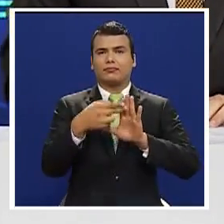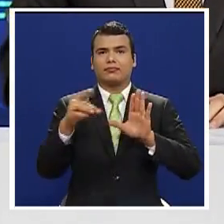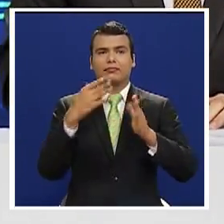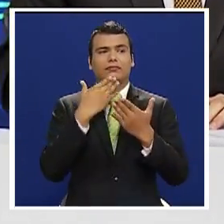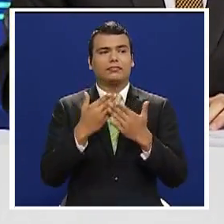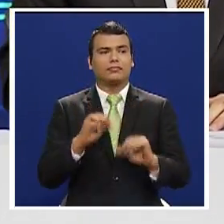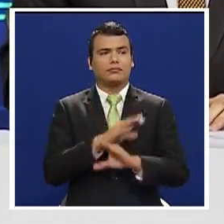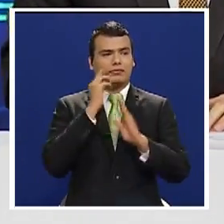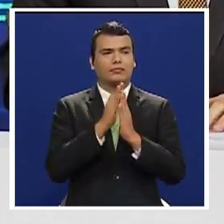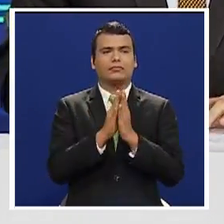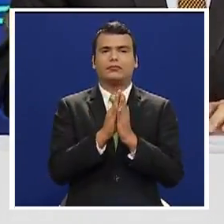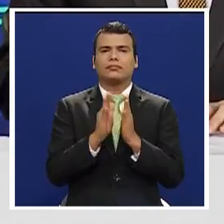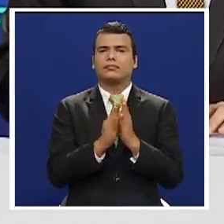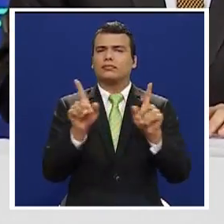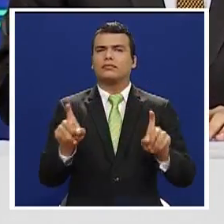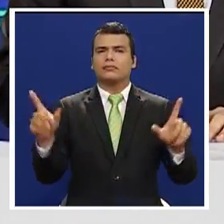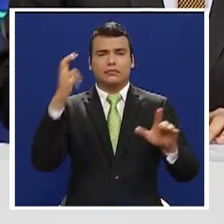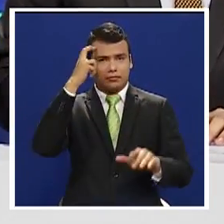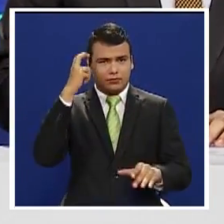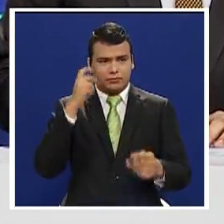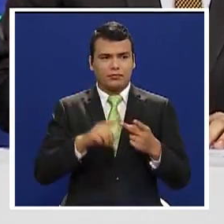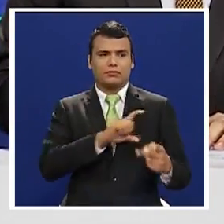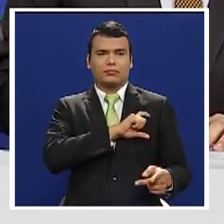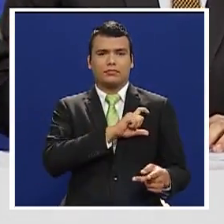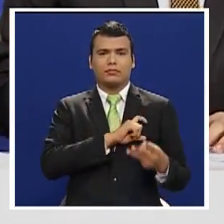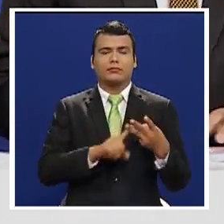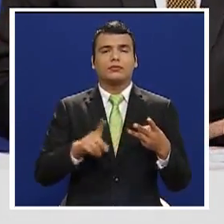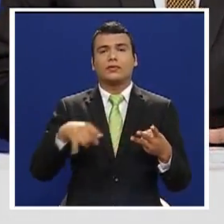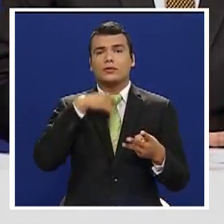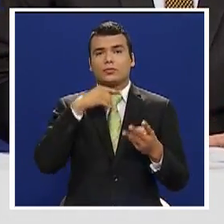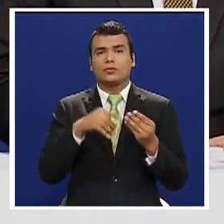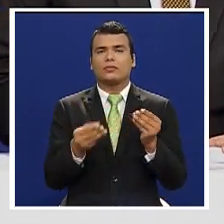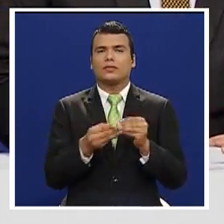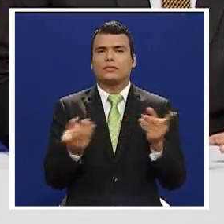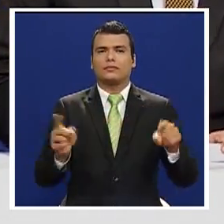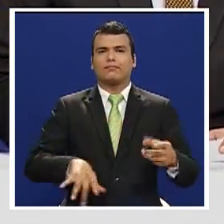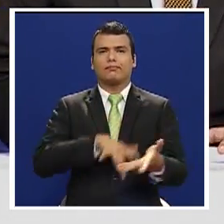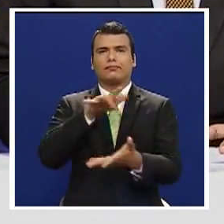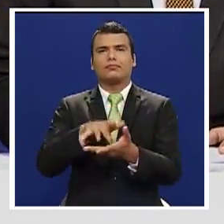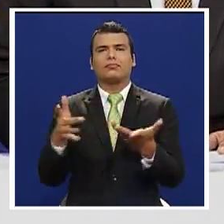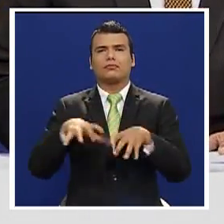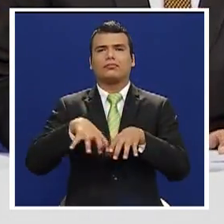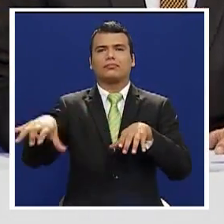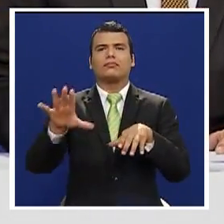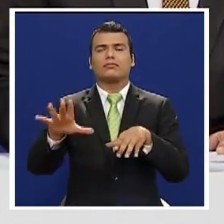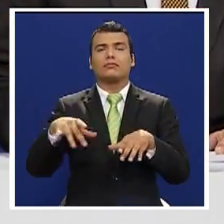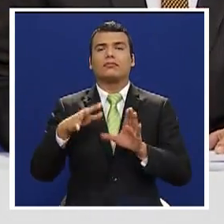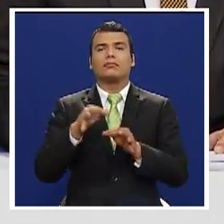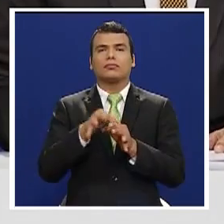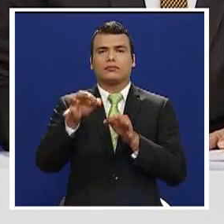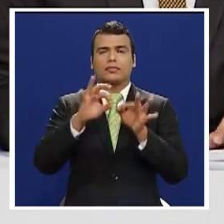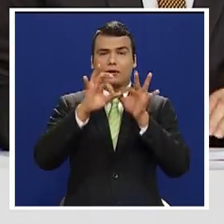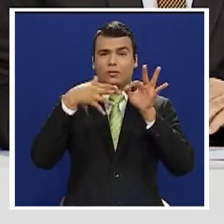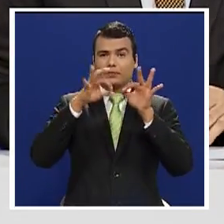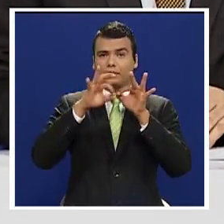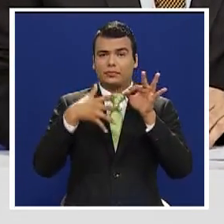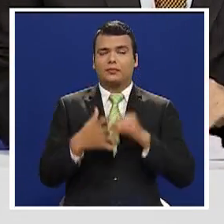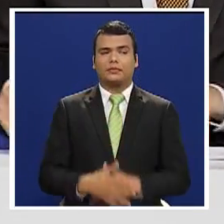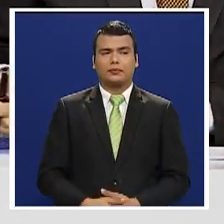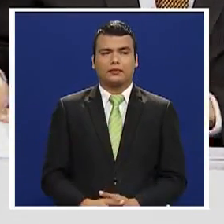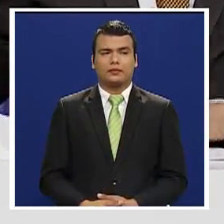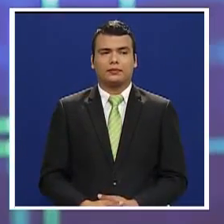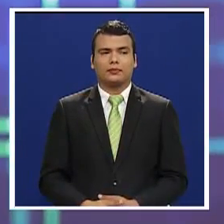Buenos días, al que madruga Telepacífico Noticias le informa. Los saludamos desde el canal regional de televisión en Cali. Rubén Darío, muy buenos días.